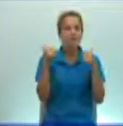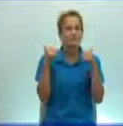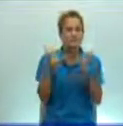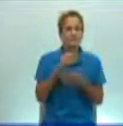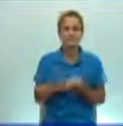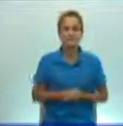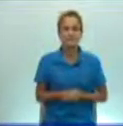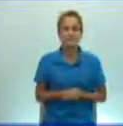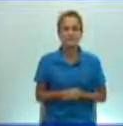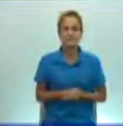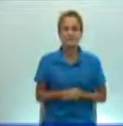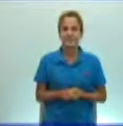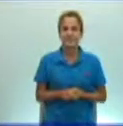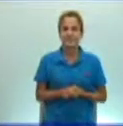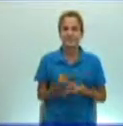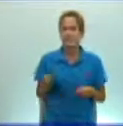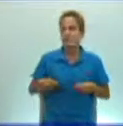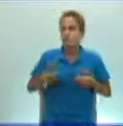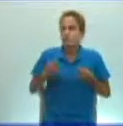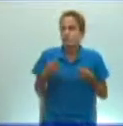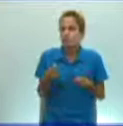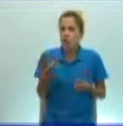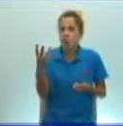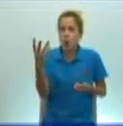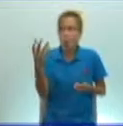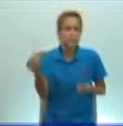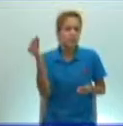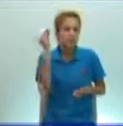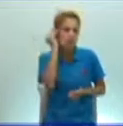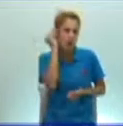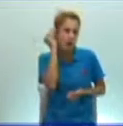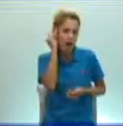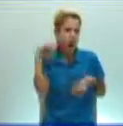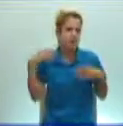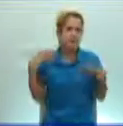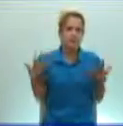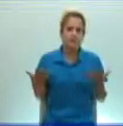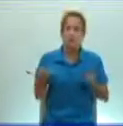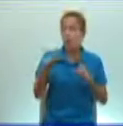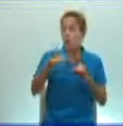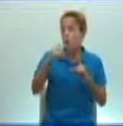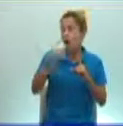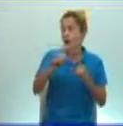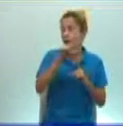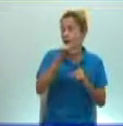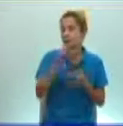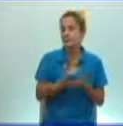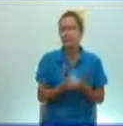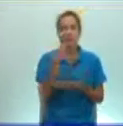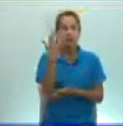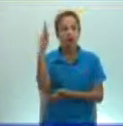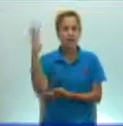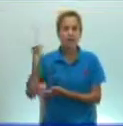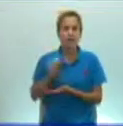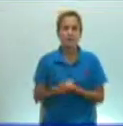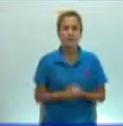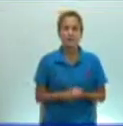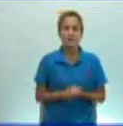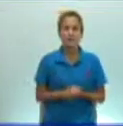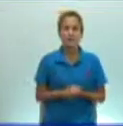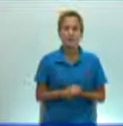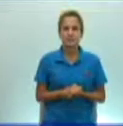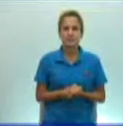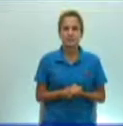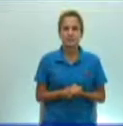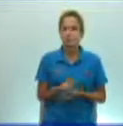similar, demostrando cuánto han aprendido sobre esta temática de la naturaleza. Es que no cabe